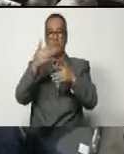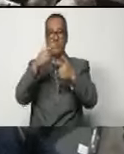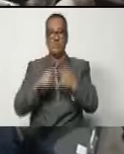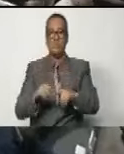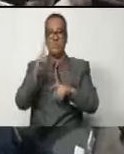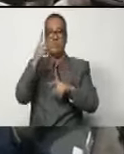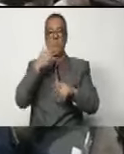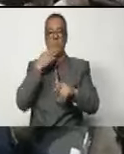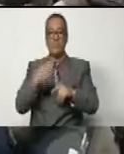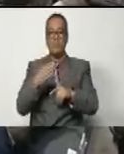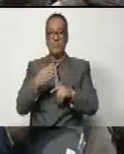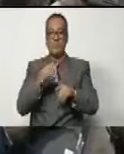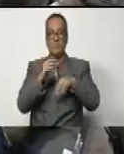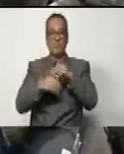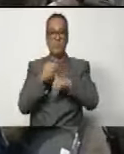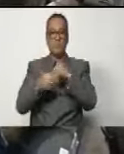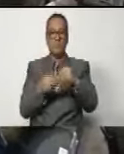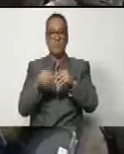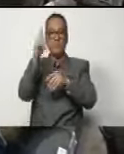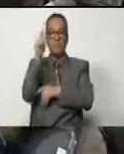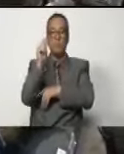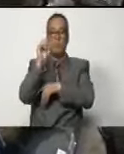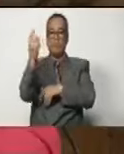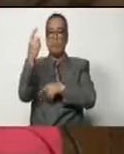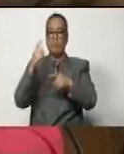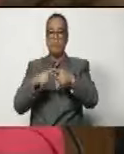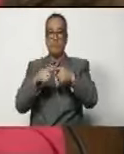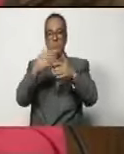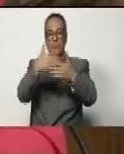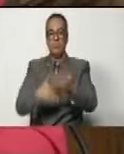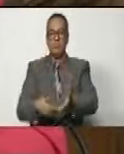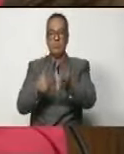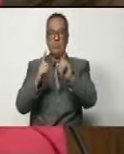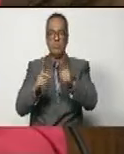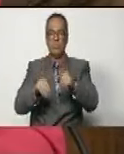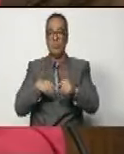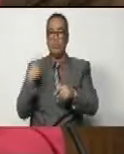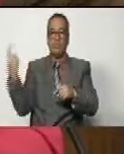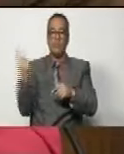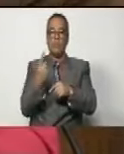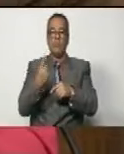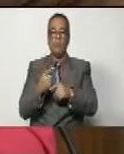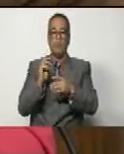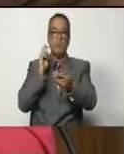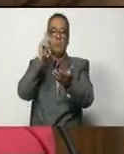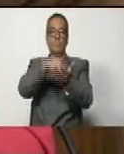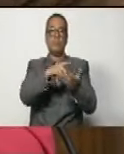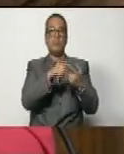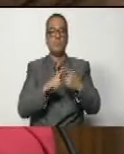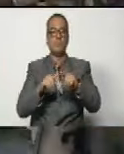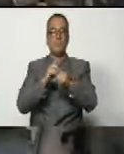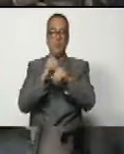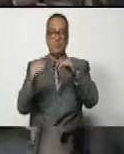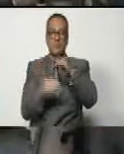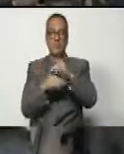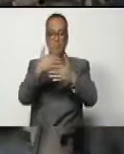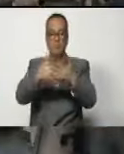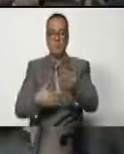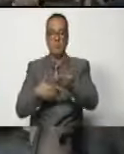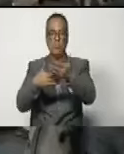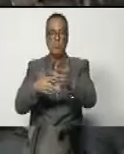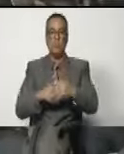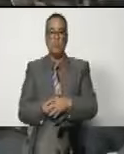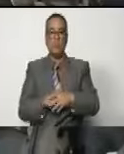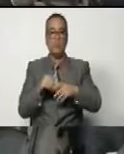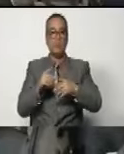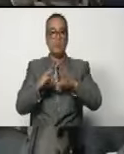cuenta. Solicitudes suscritas por los diputados principales indicando permiso para ausentarse e incorporar a sus suplentes señalados en lista